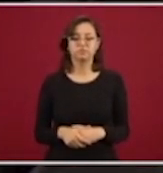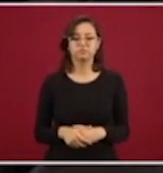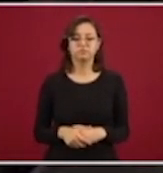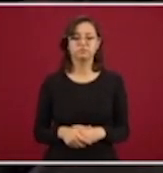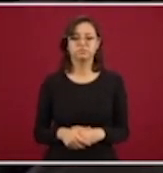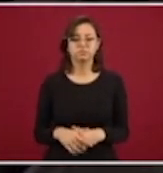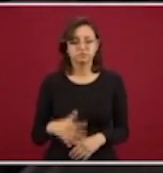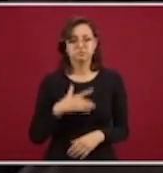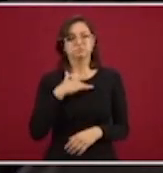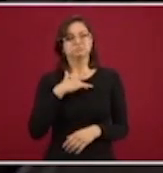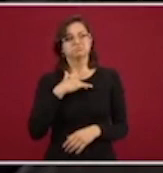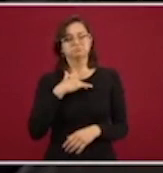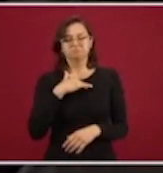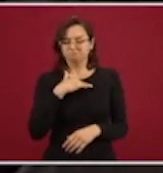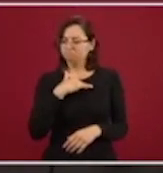agradecerle,